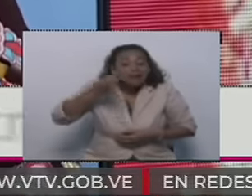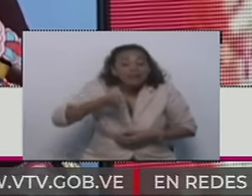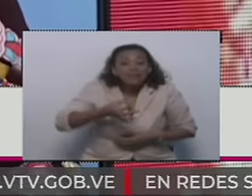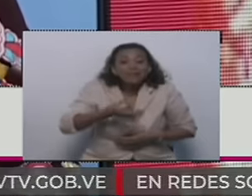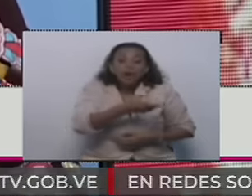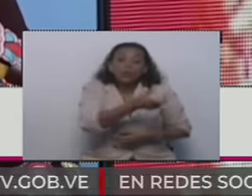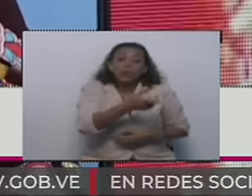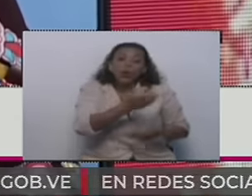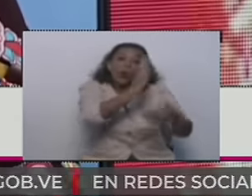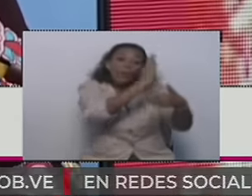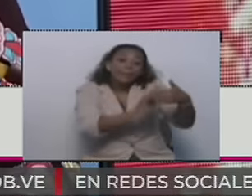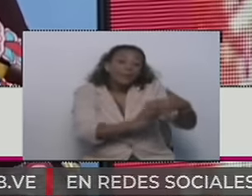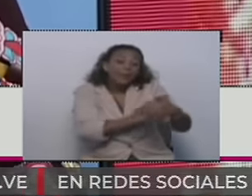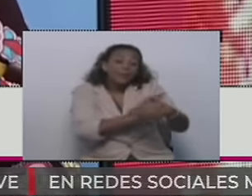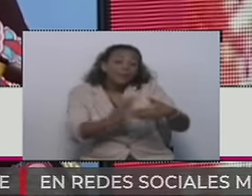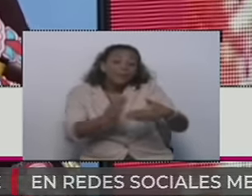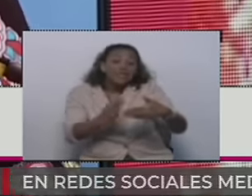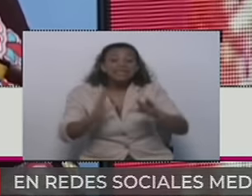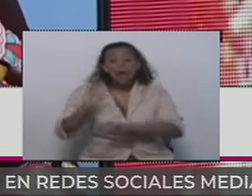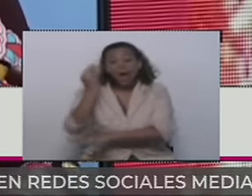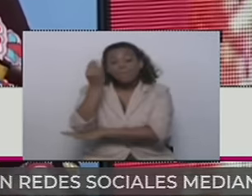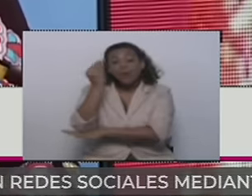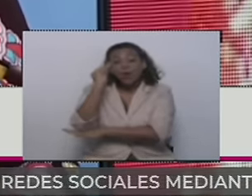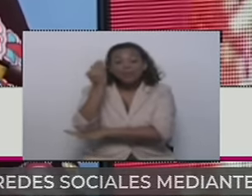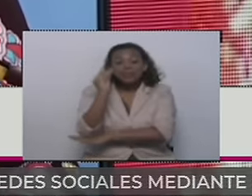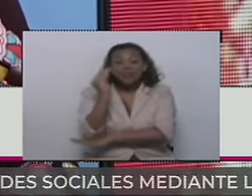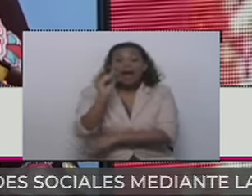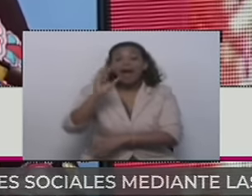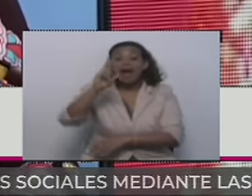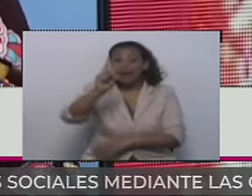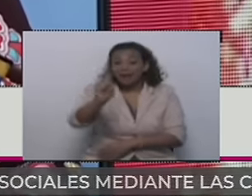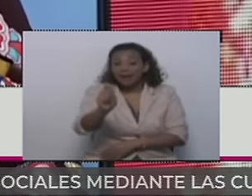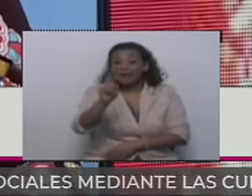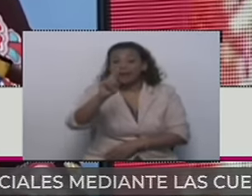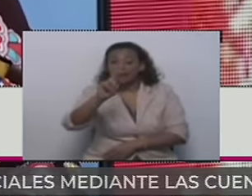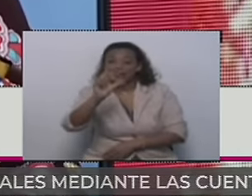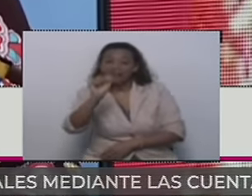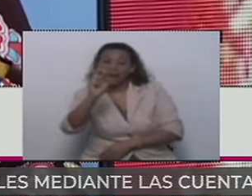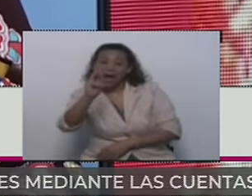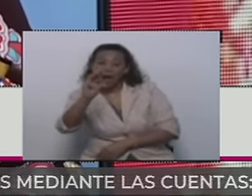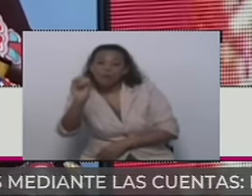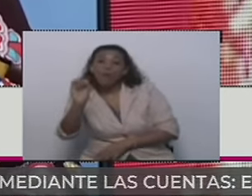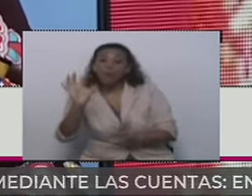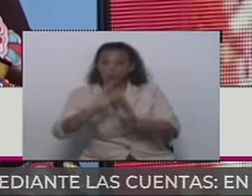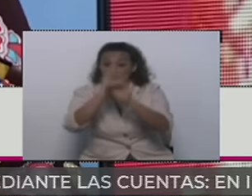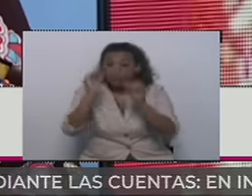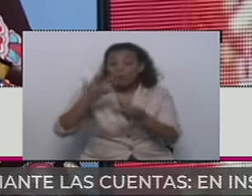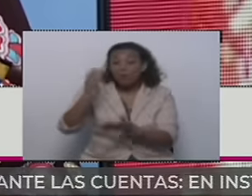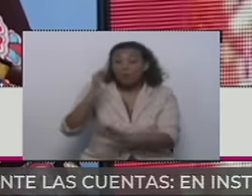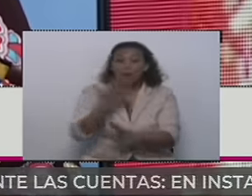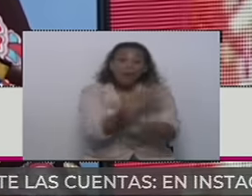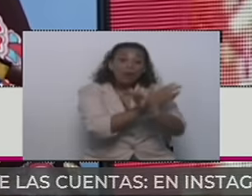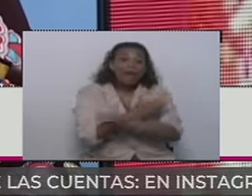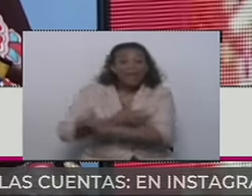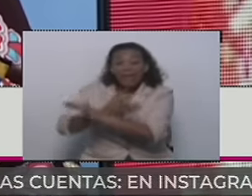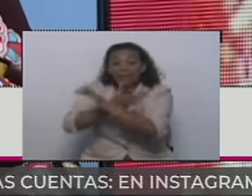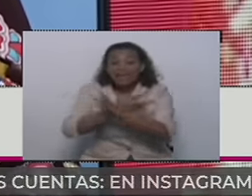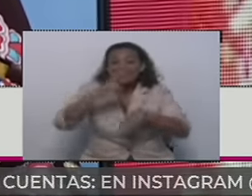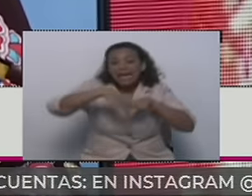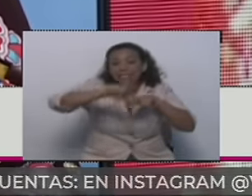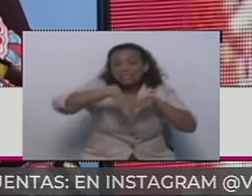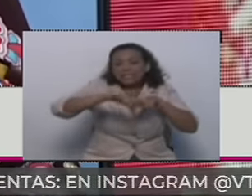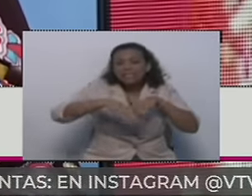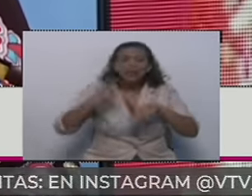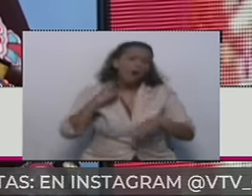el bautizo de las muñecas de trapo y las muñecas de trapo en Venezuela, como juguete, como tradición, ¿verdad?,